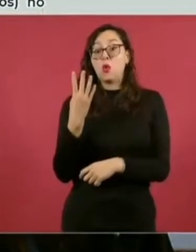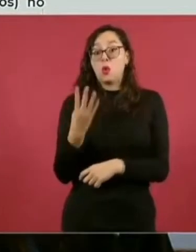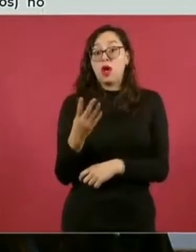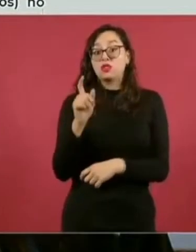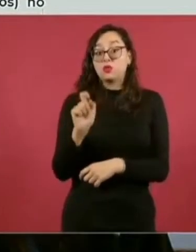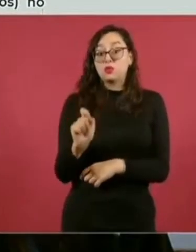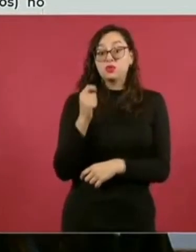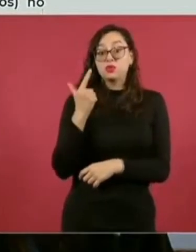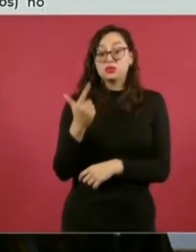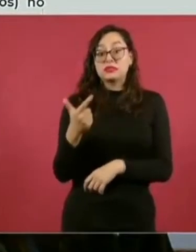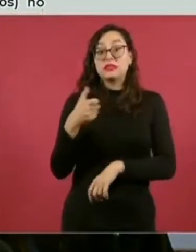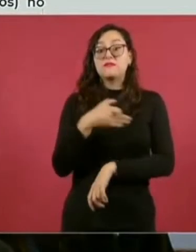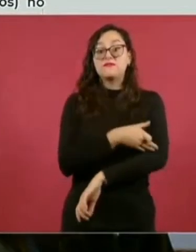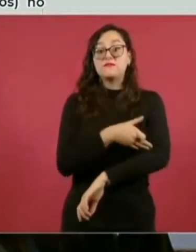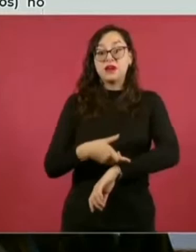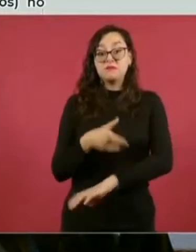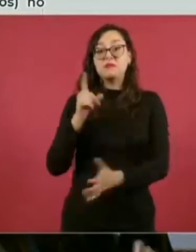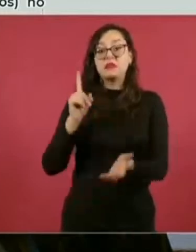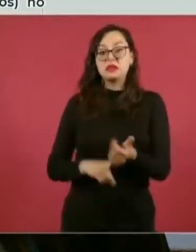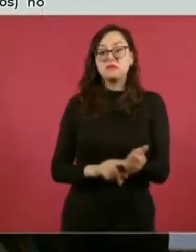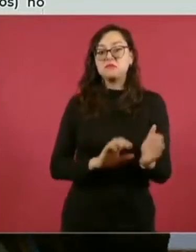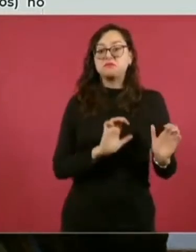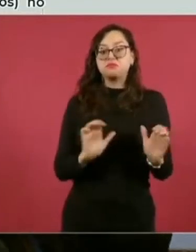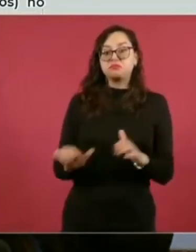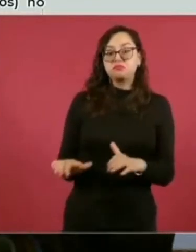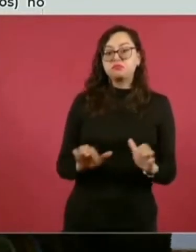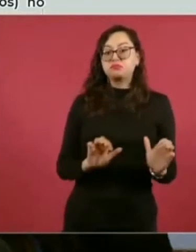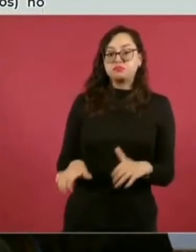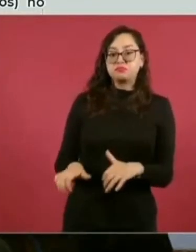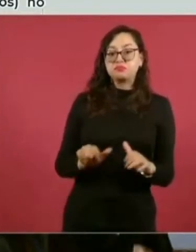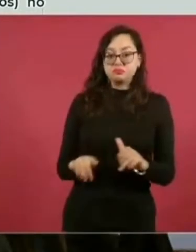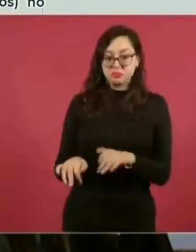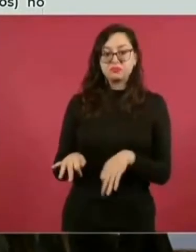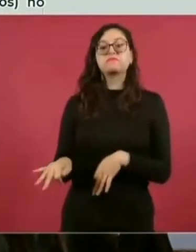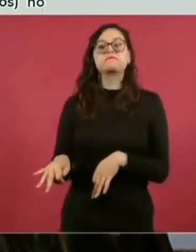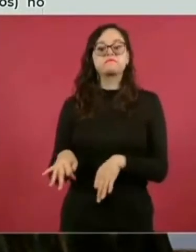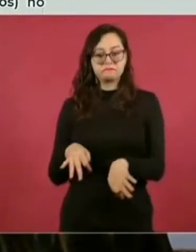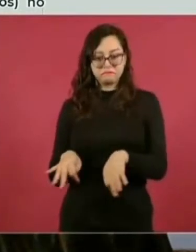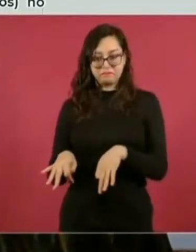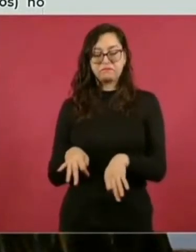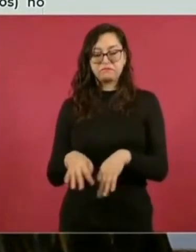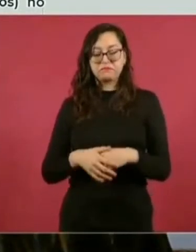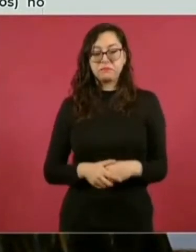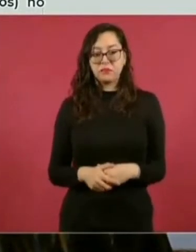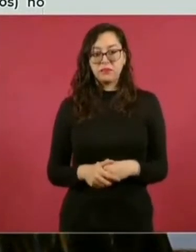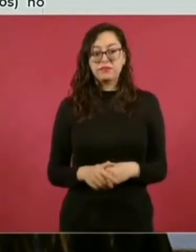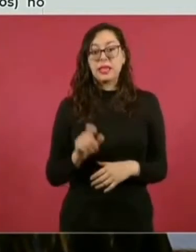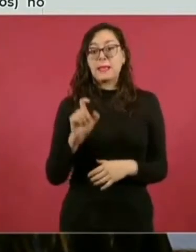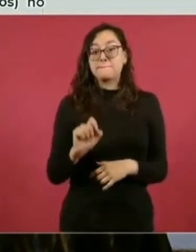4,7 familiares trabajando en el Poder Judicial. El